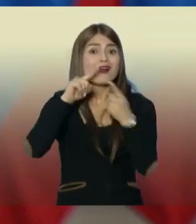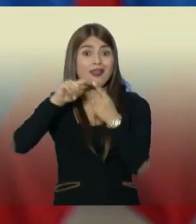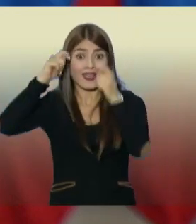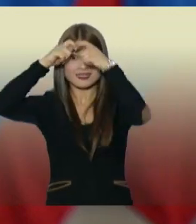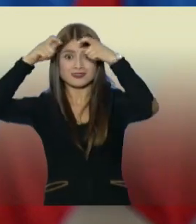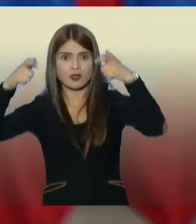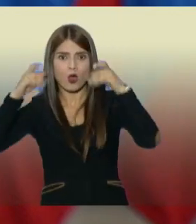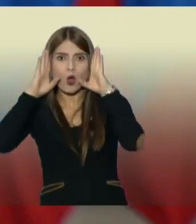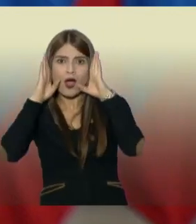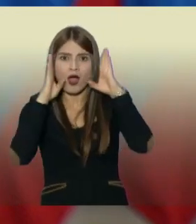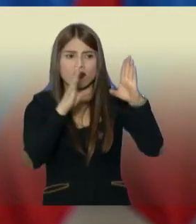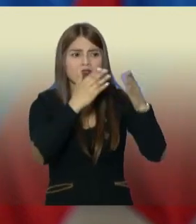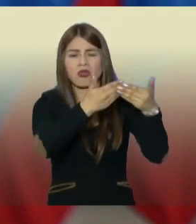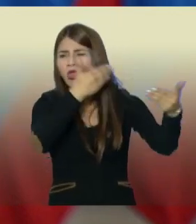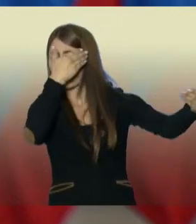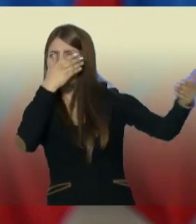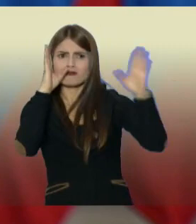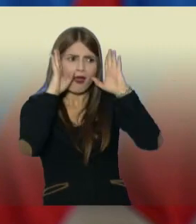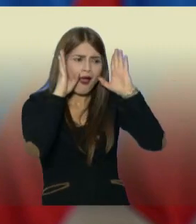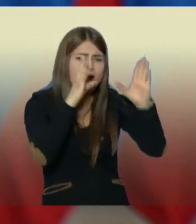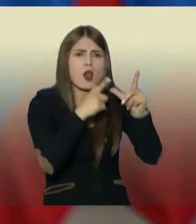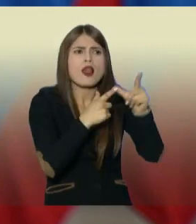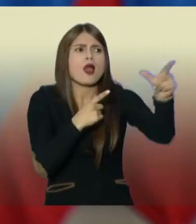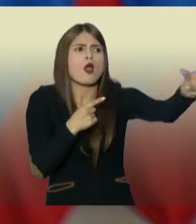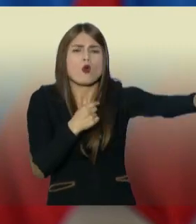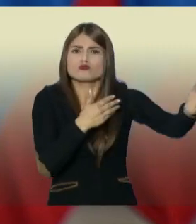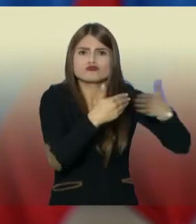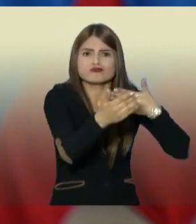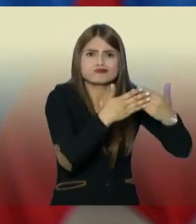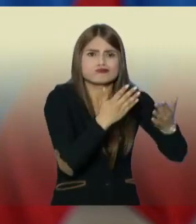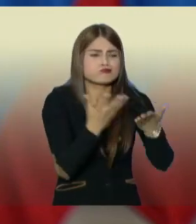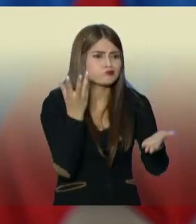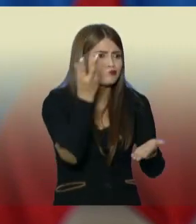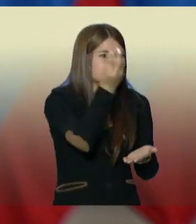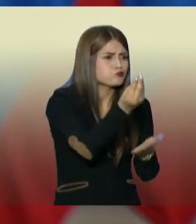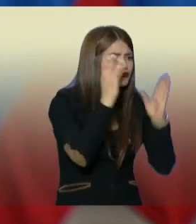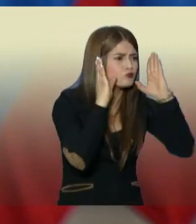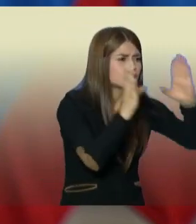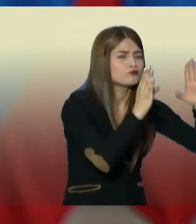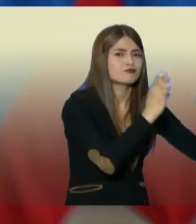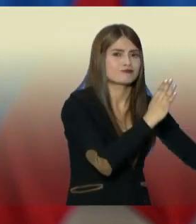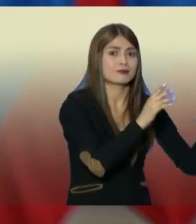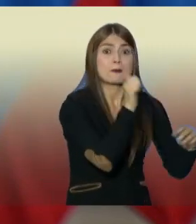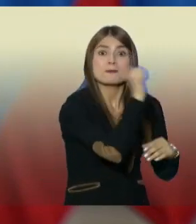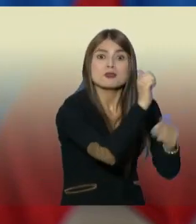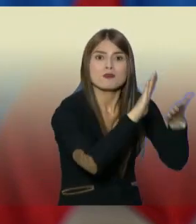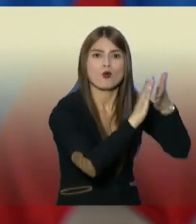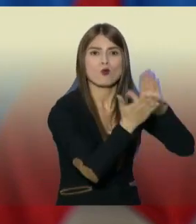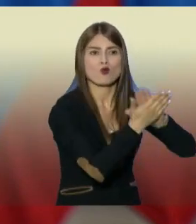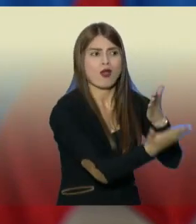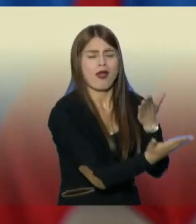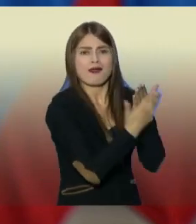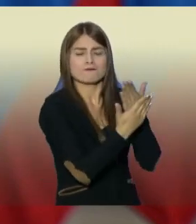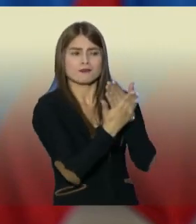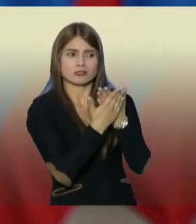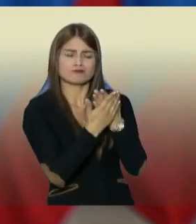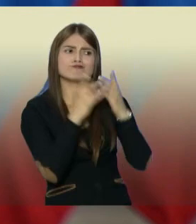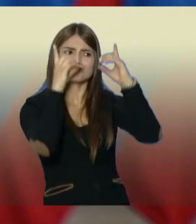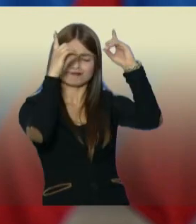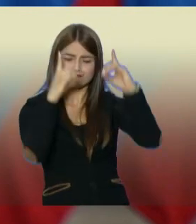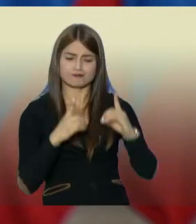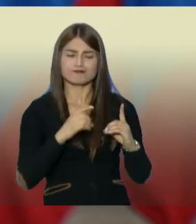escogidas con las comunidades y gracias a ellos vamos por fin a comenzar a pagar la deuda que tenemos con nuestro